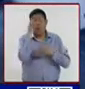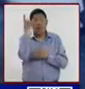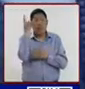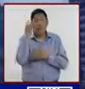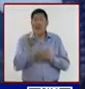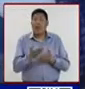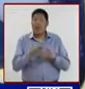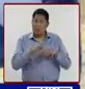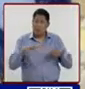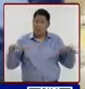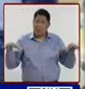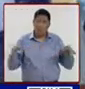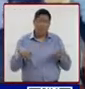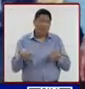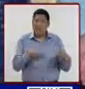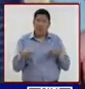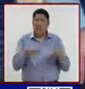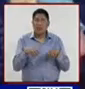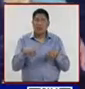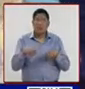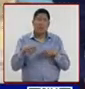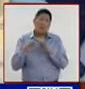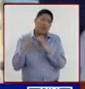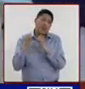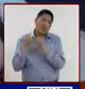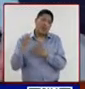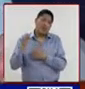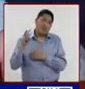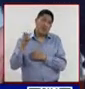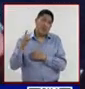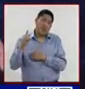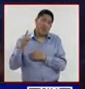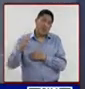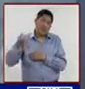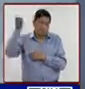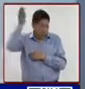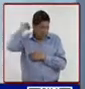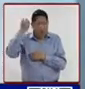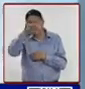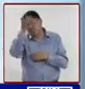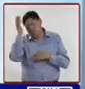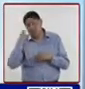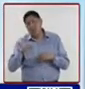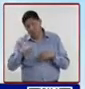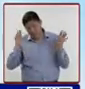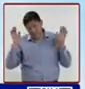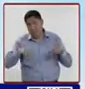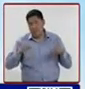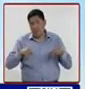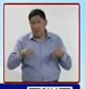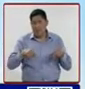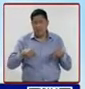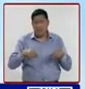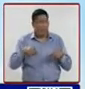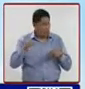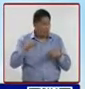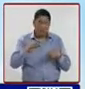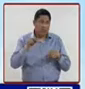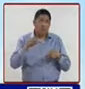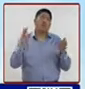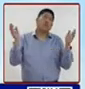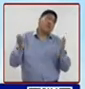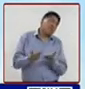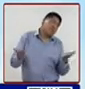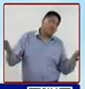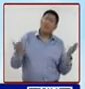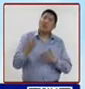no te olvides que hay tablones que pertenecen al fortín del equipo de Vélez, en Argentina. Claro, pero son estos también. Tenías que mencionarlos. Claro, son estos, yo. No, pero es